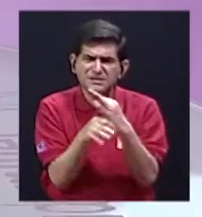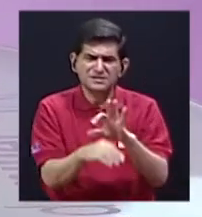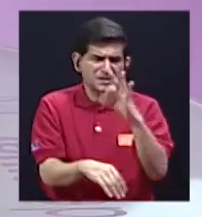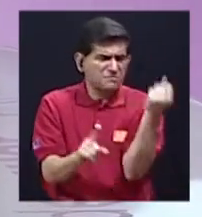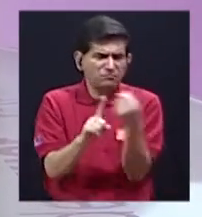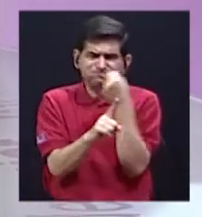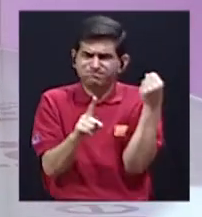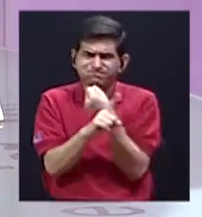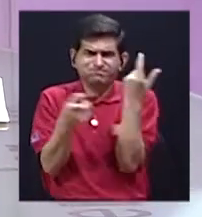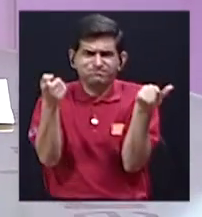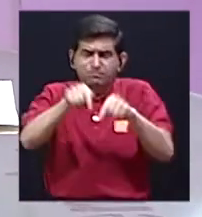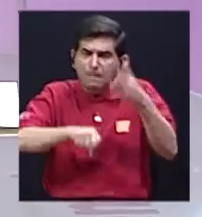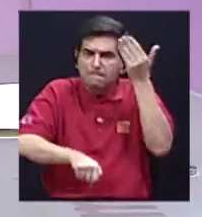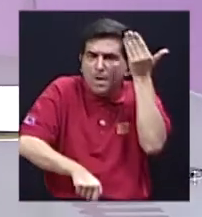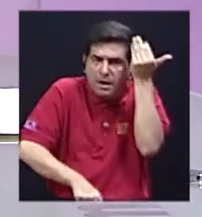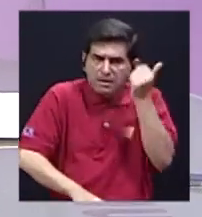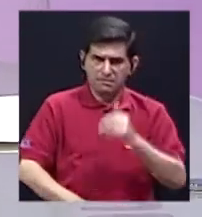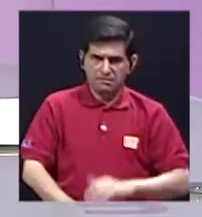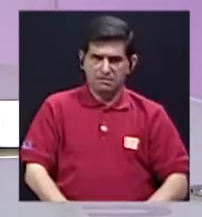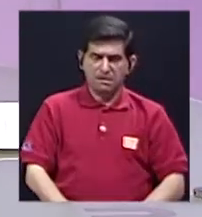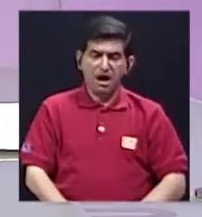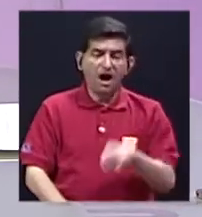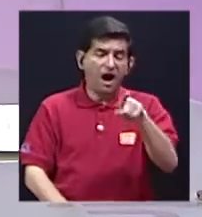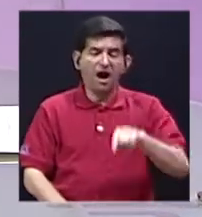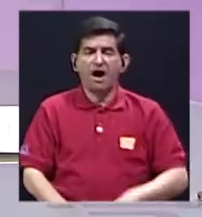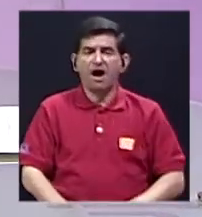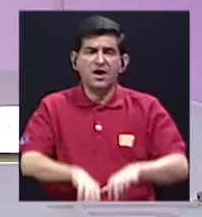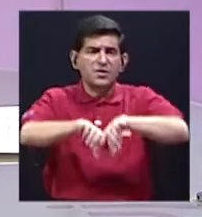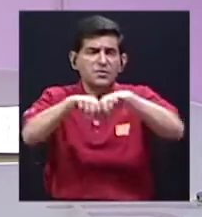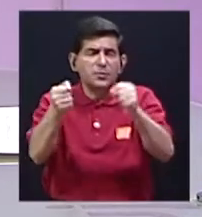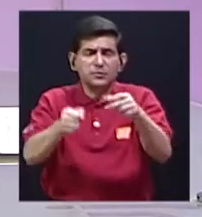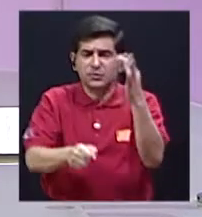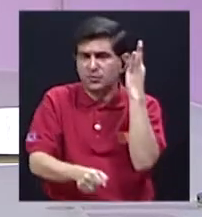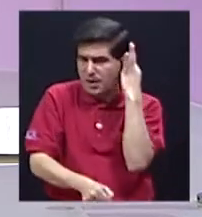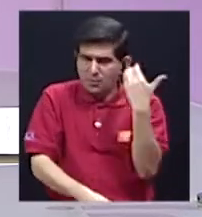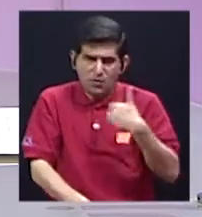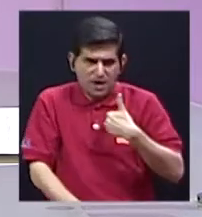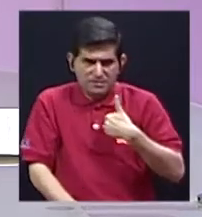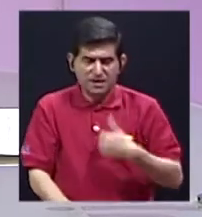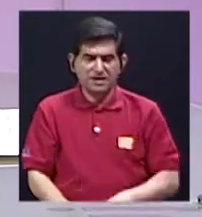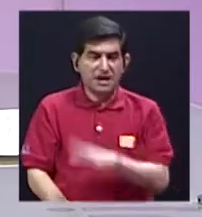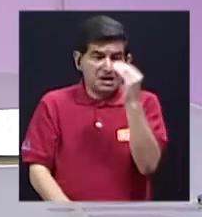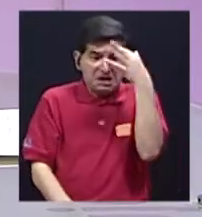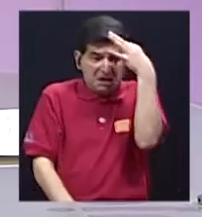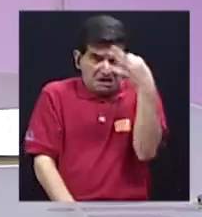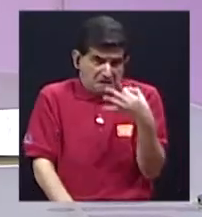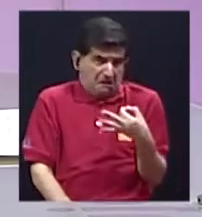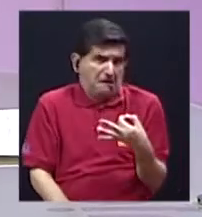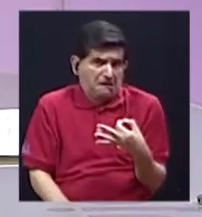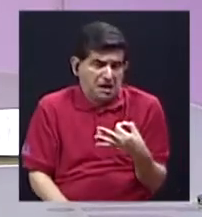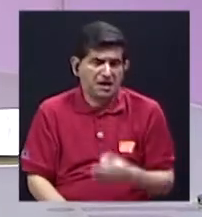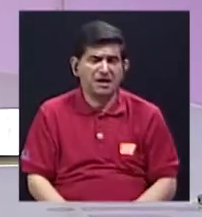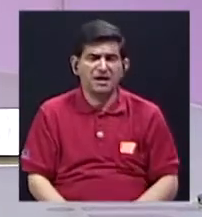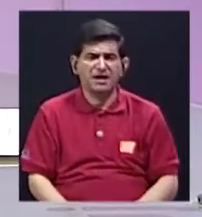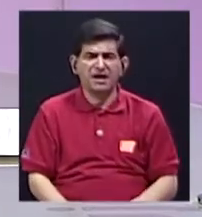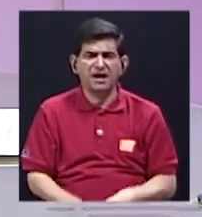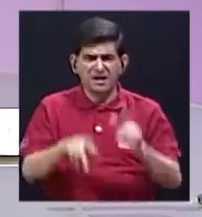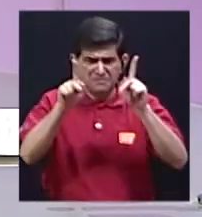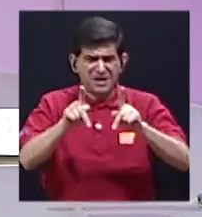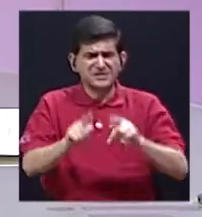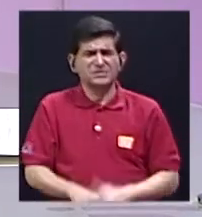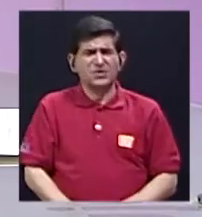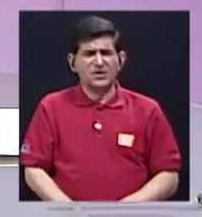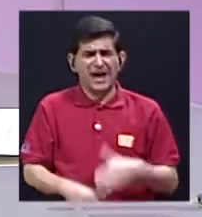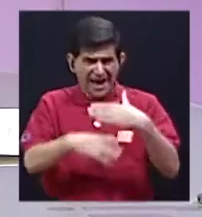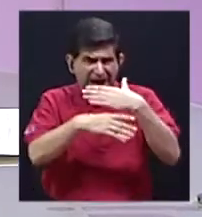formas de violencia porque se le violenta como mujer y se cree quien la cometa esta violencia